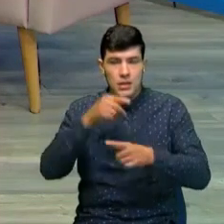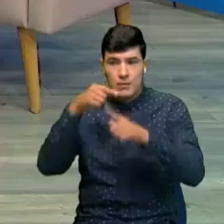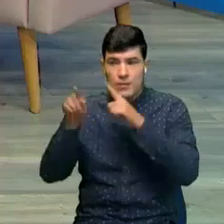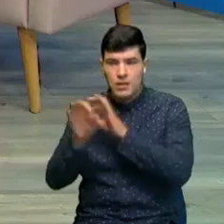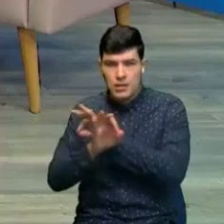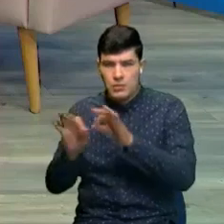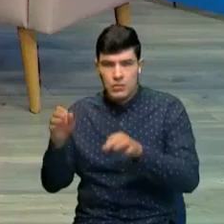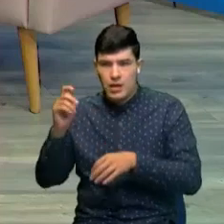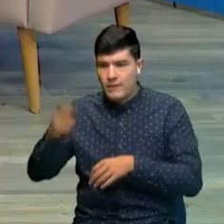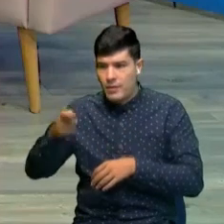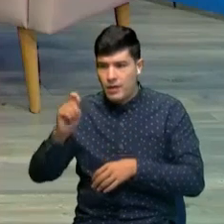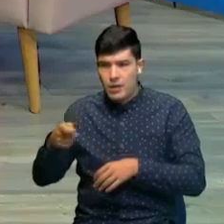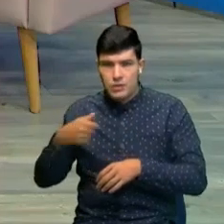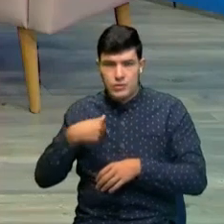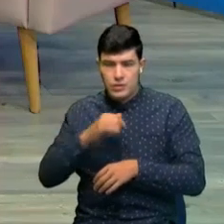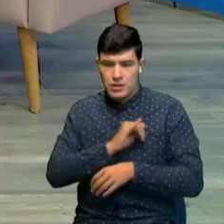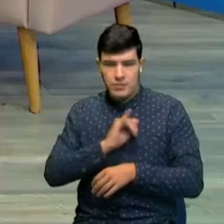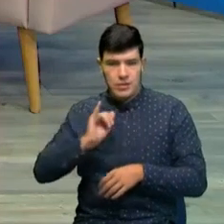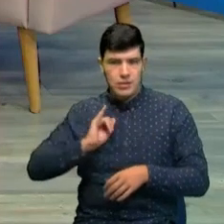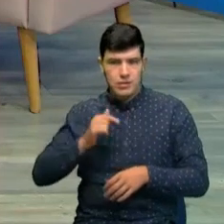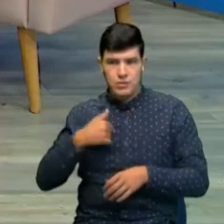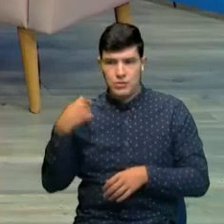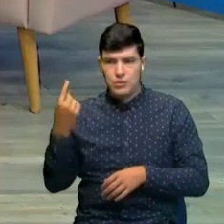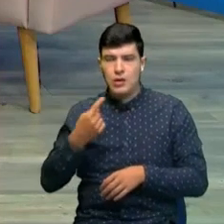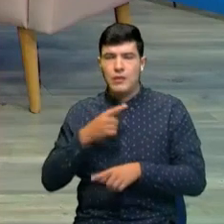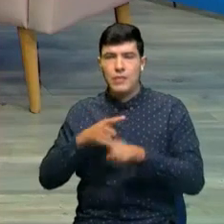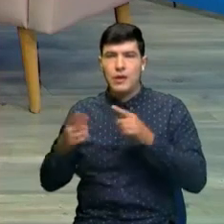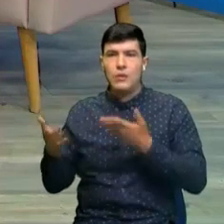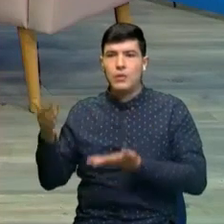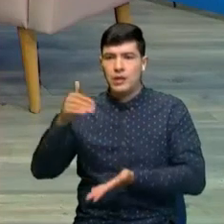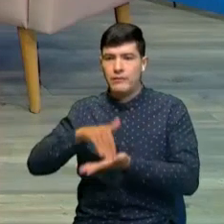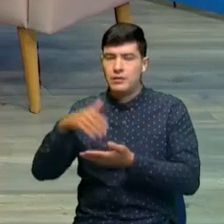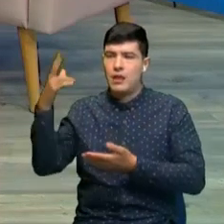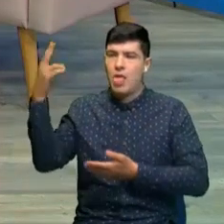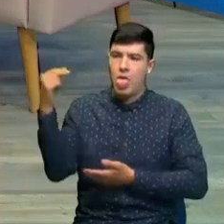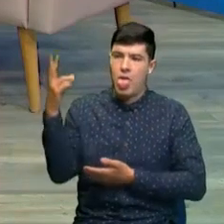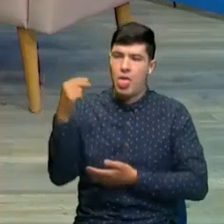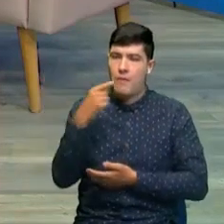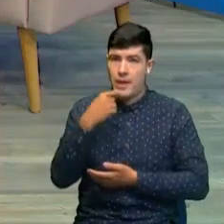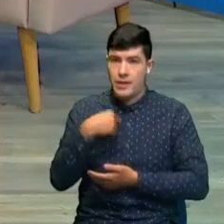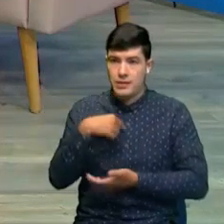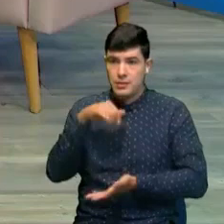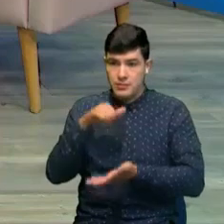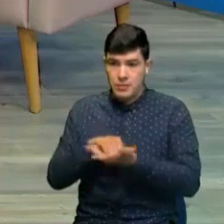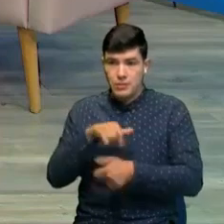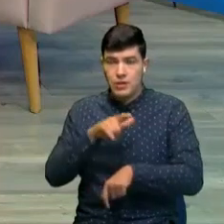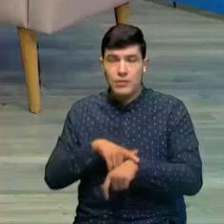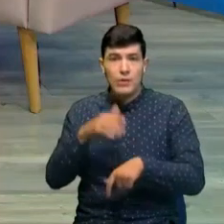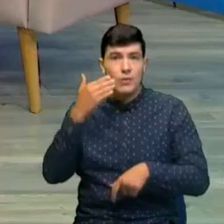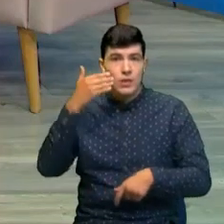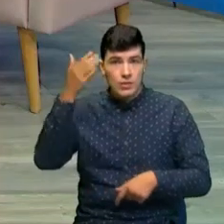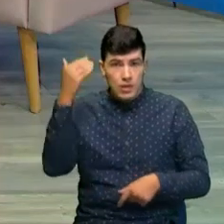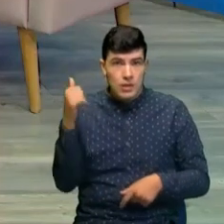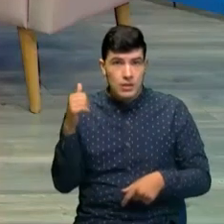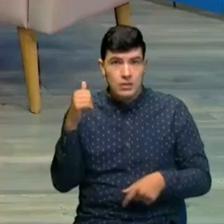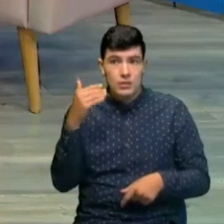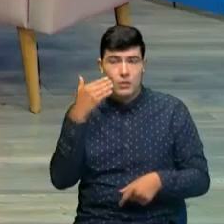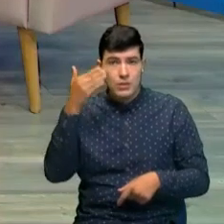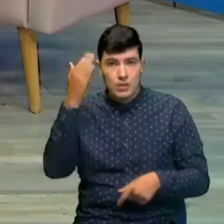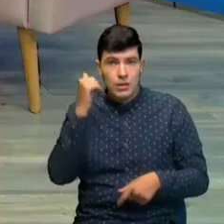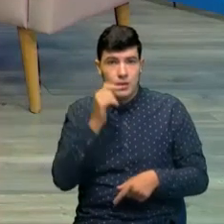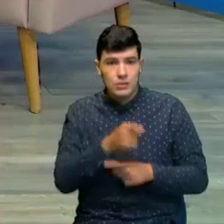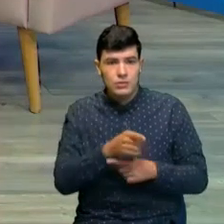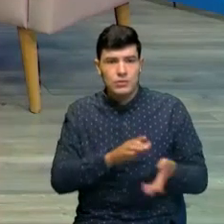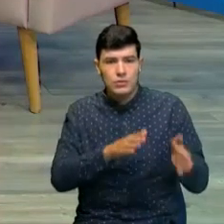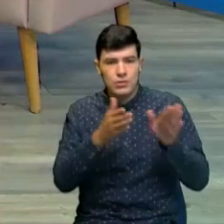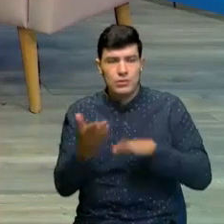el abogado, esto de forma independiente, pero me la volvieron a denegar por lo mismo, porque cuando él falleció,